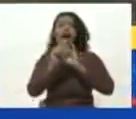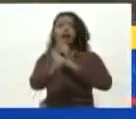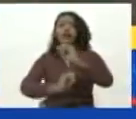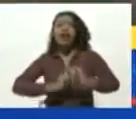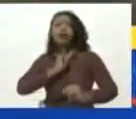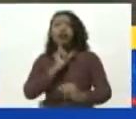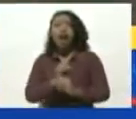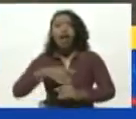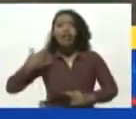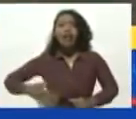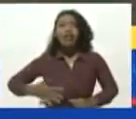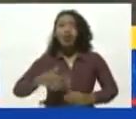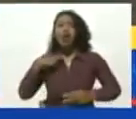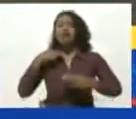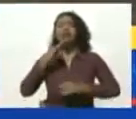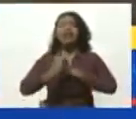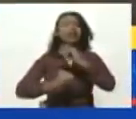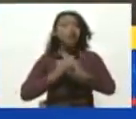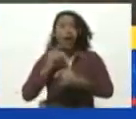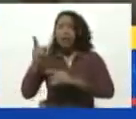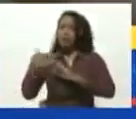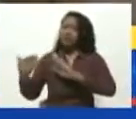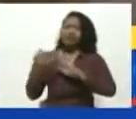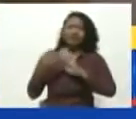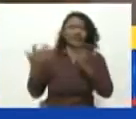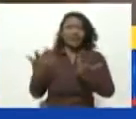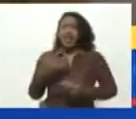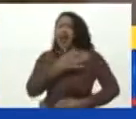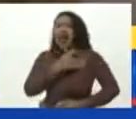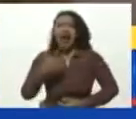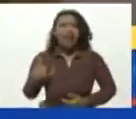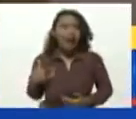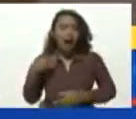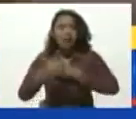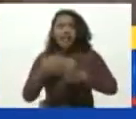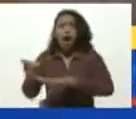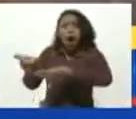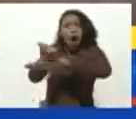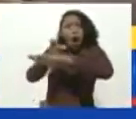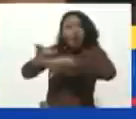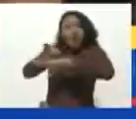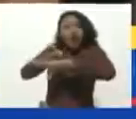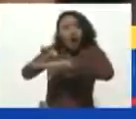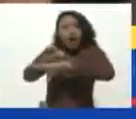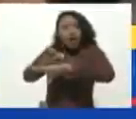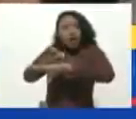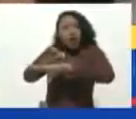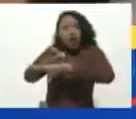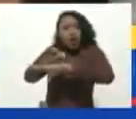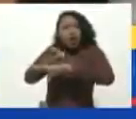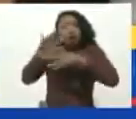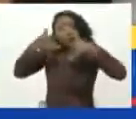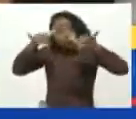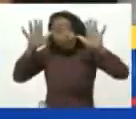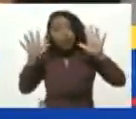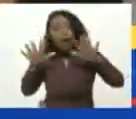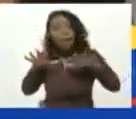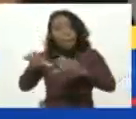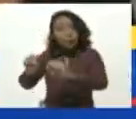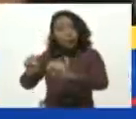internacionales, al derecho internacional. Es una ofensa pretender desde un gobierno que se presume